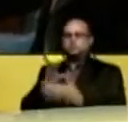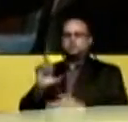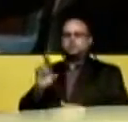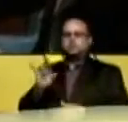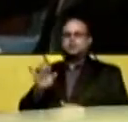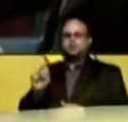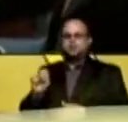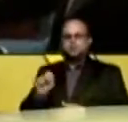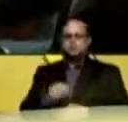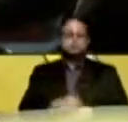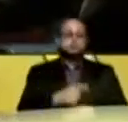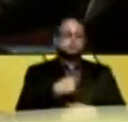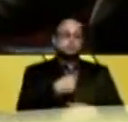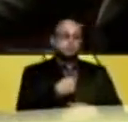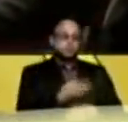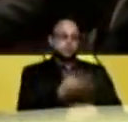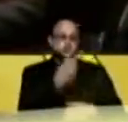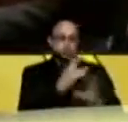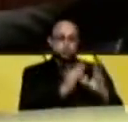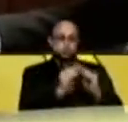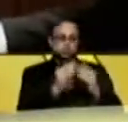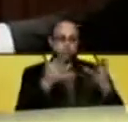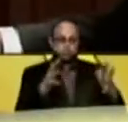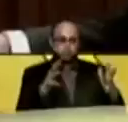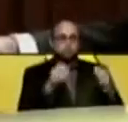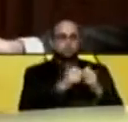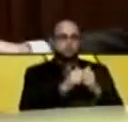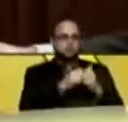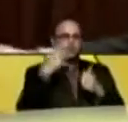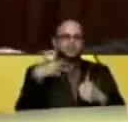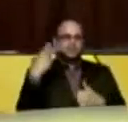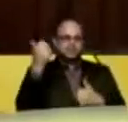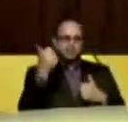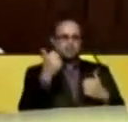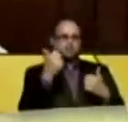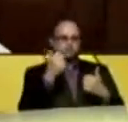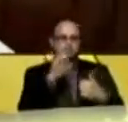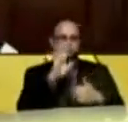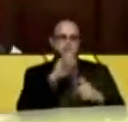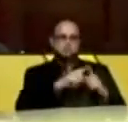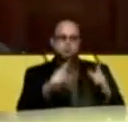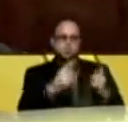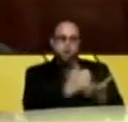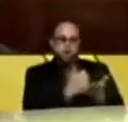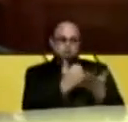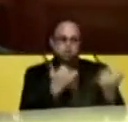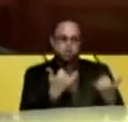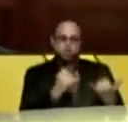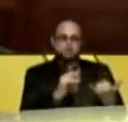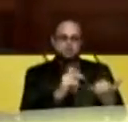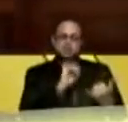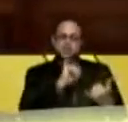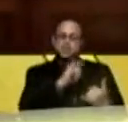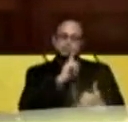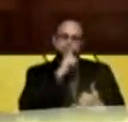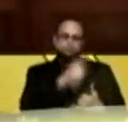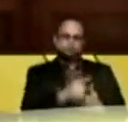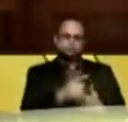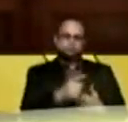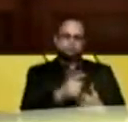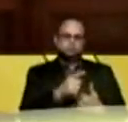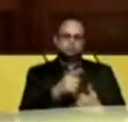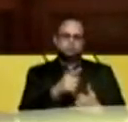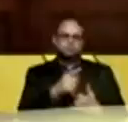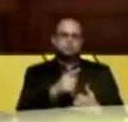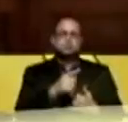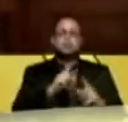de justicia federal y no he tenido ayuda adicional en este momento esa es la realidad por no tener los poderes políticos que tendríamos si fuéramos